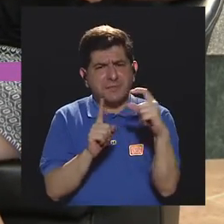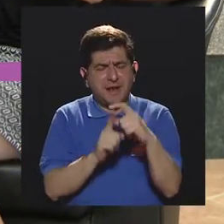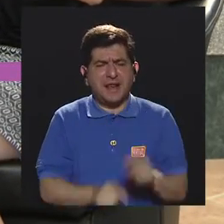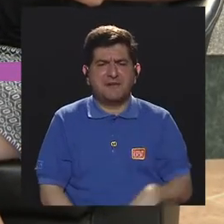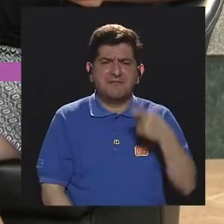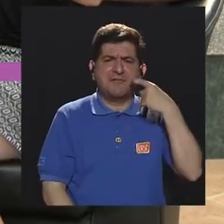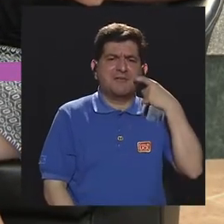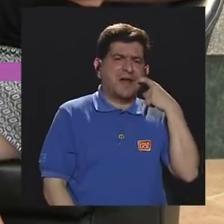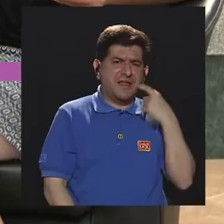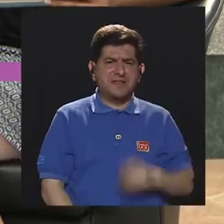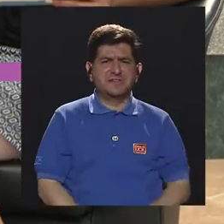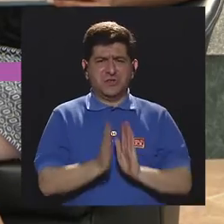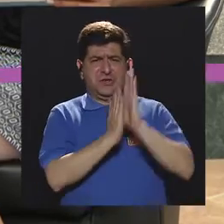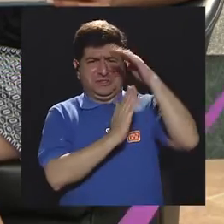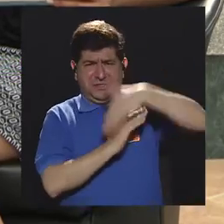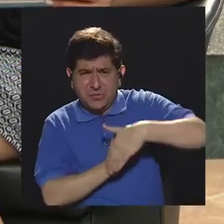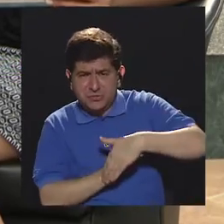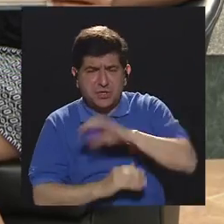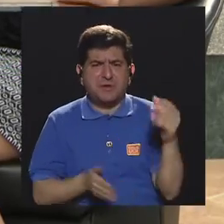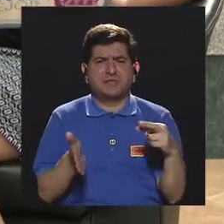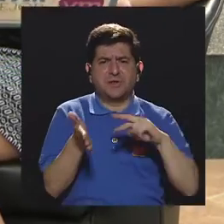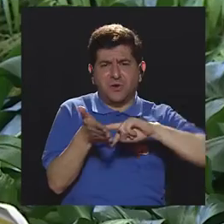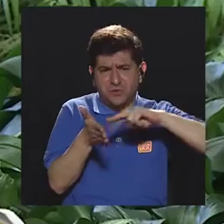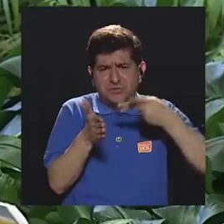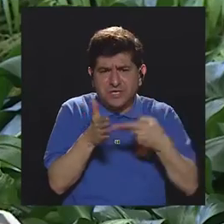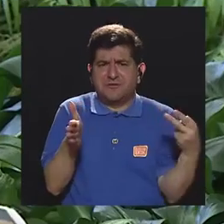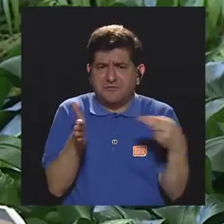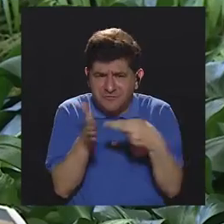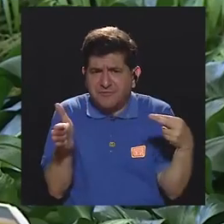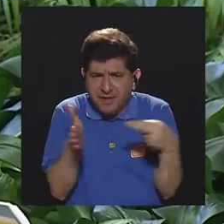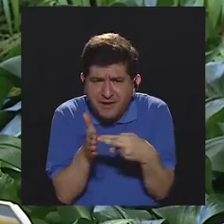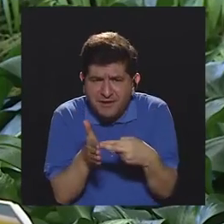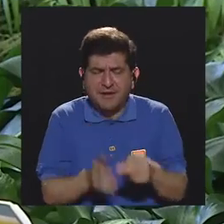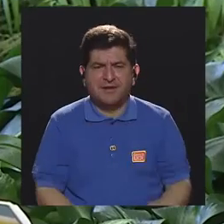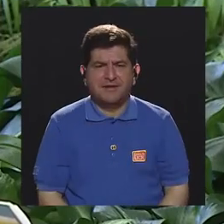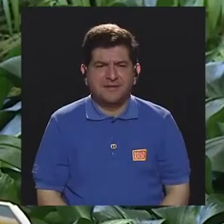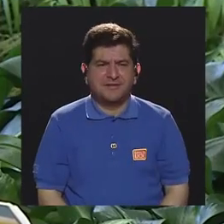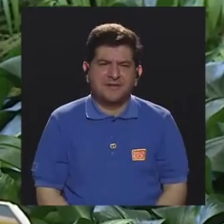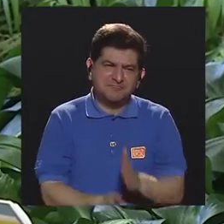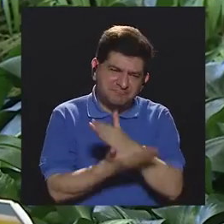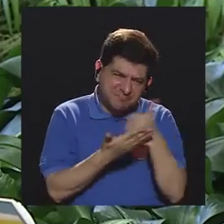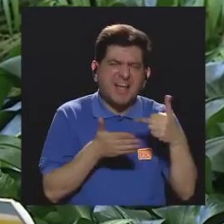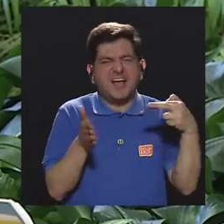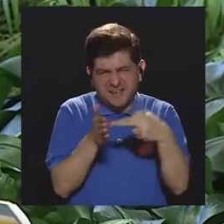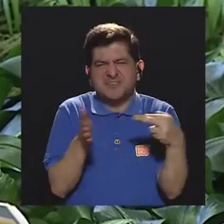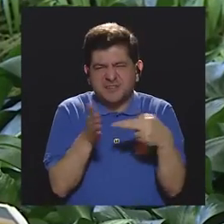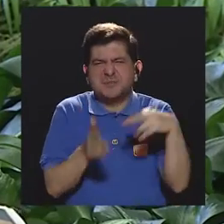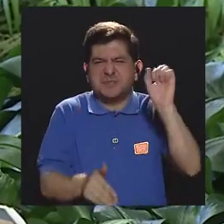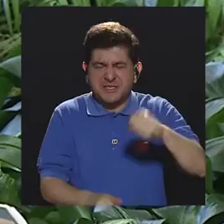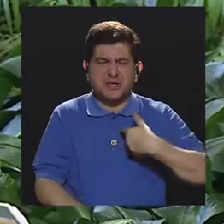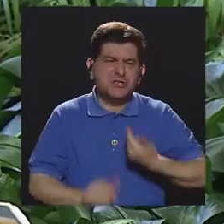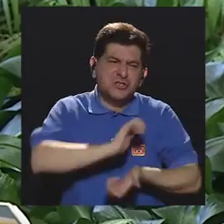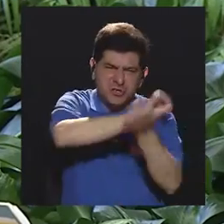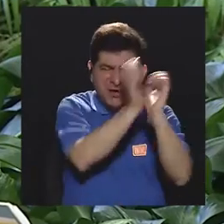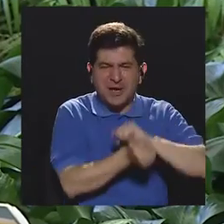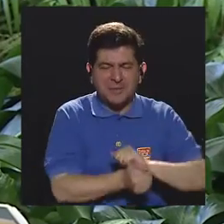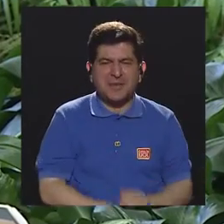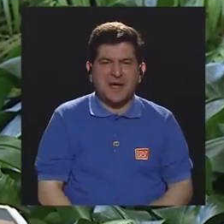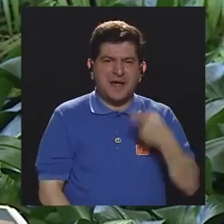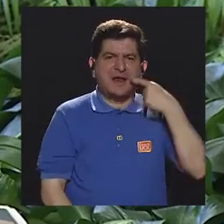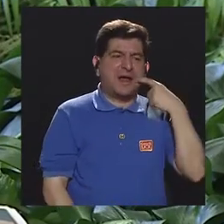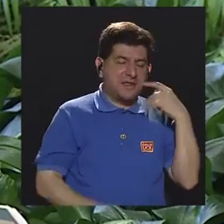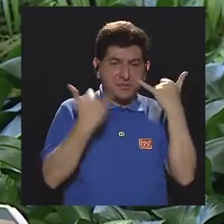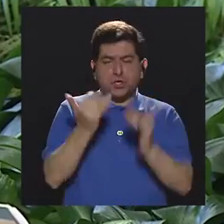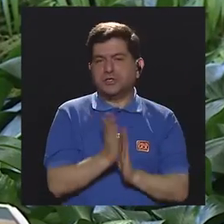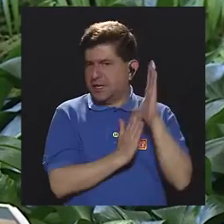término adicciones excesivas o es redundante? Sí, hay algo de redundancia. Yo lo cambiaría porque la adicción